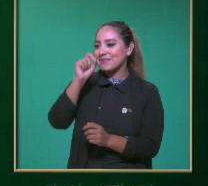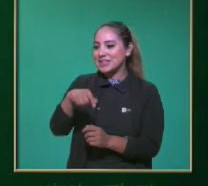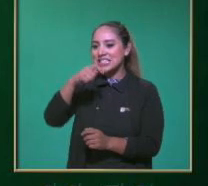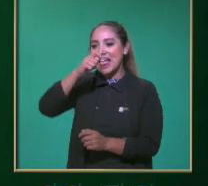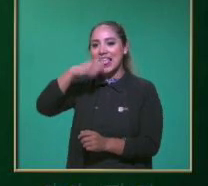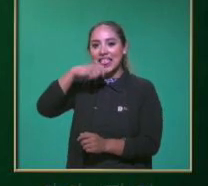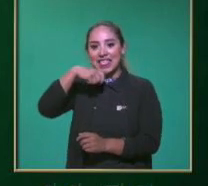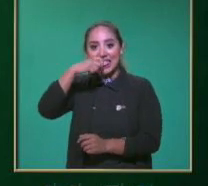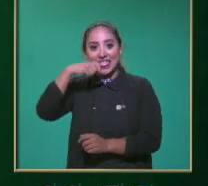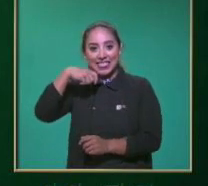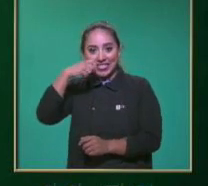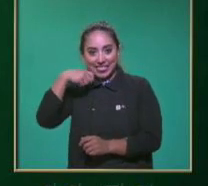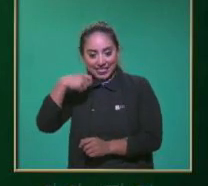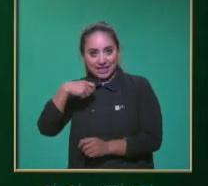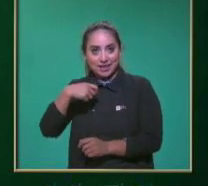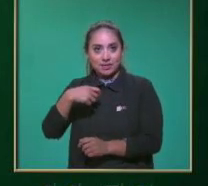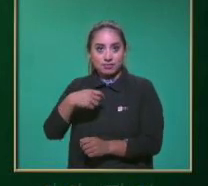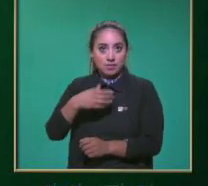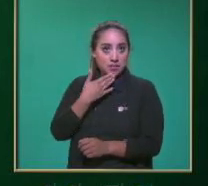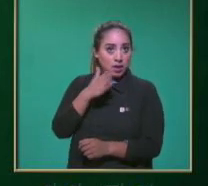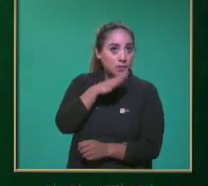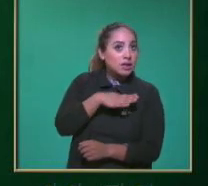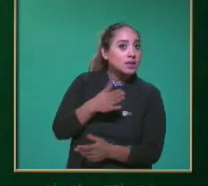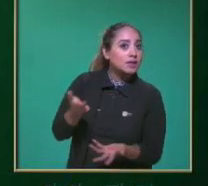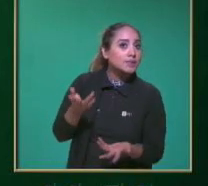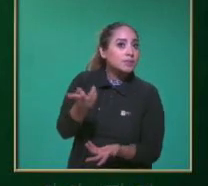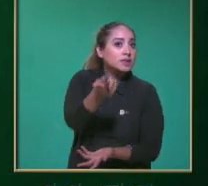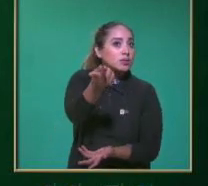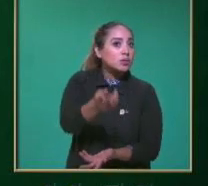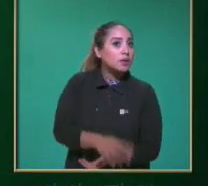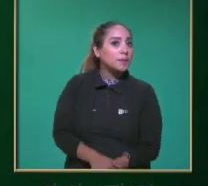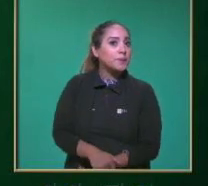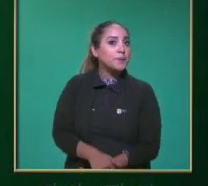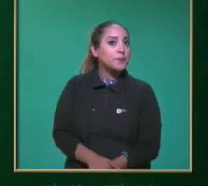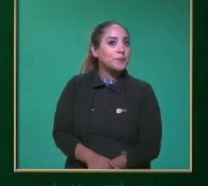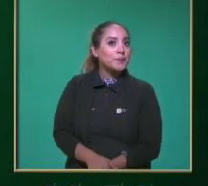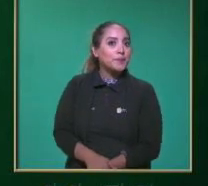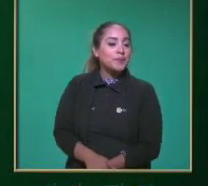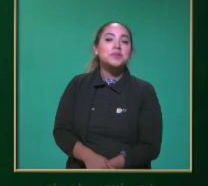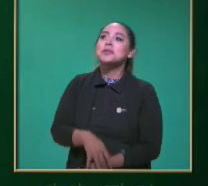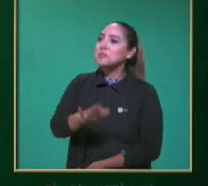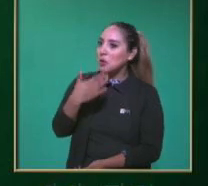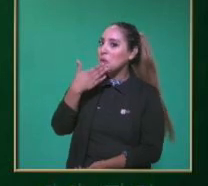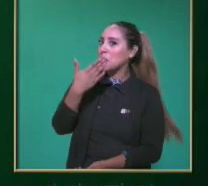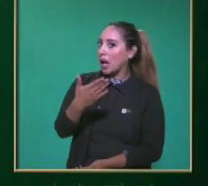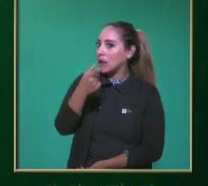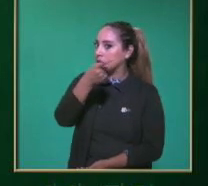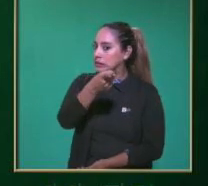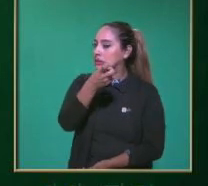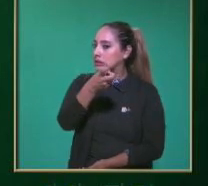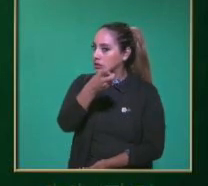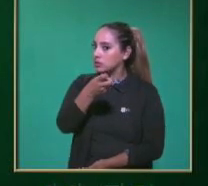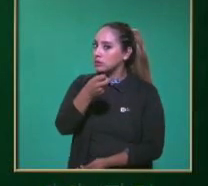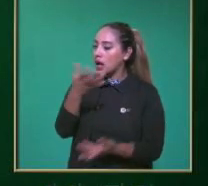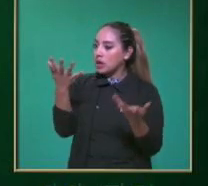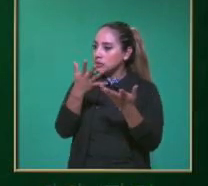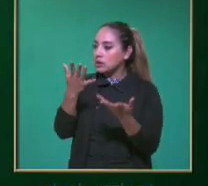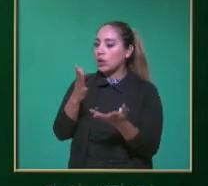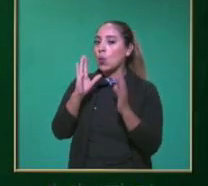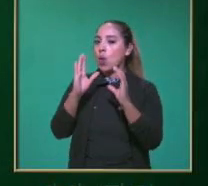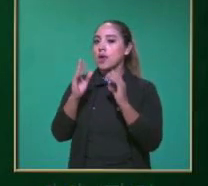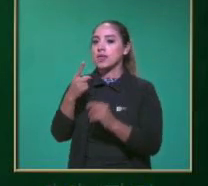una acción correcta o incorrecta? Es una acción correcta. Es lo que debemos de hacer para cuidar nuestro sentido